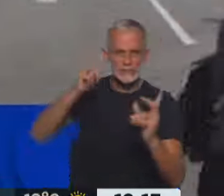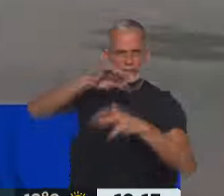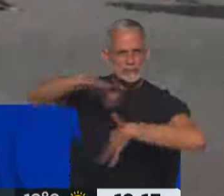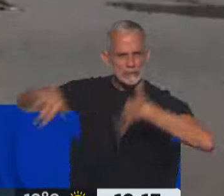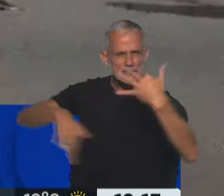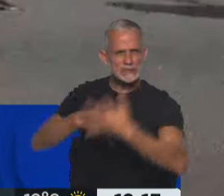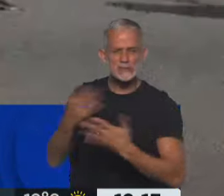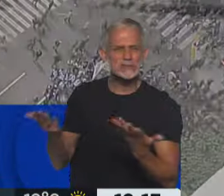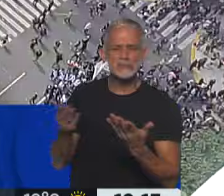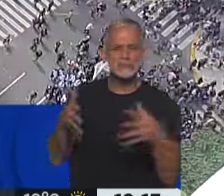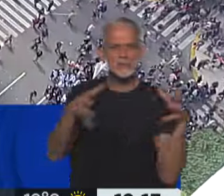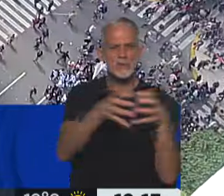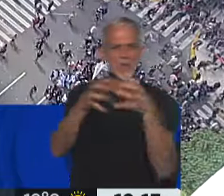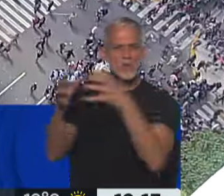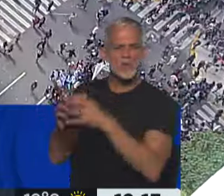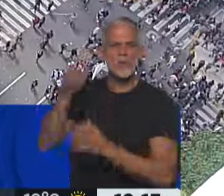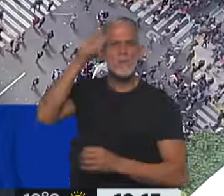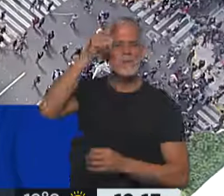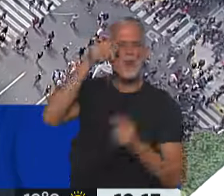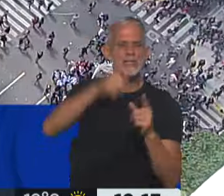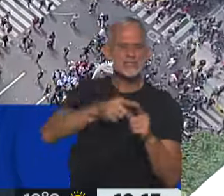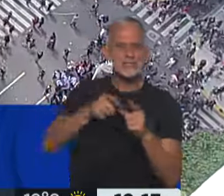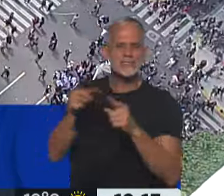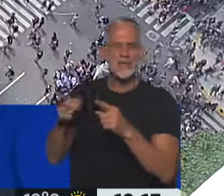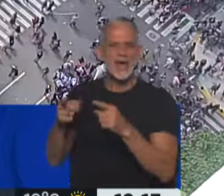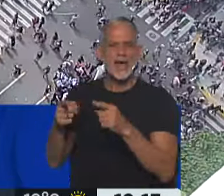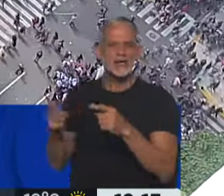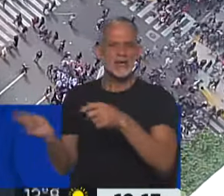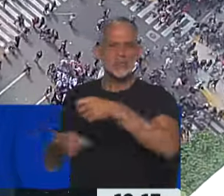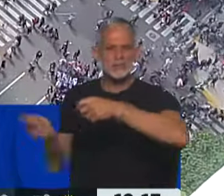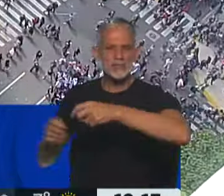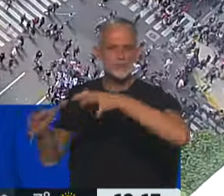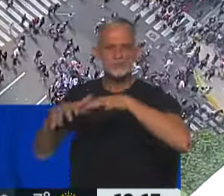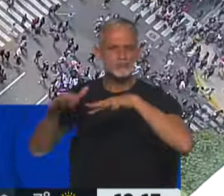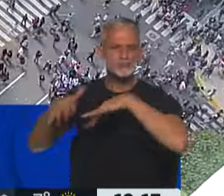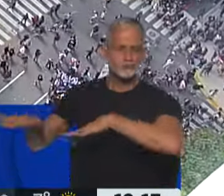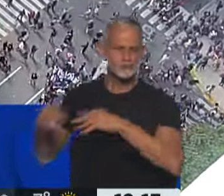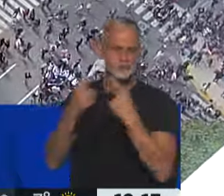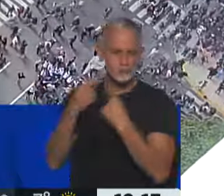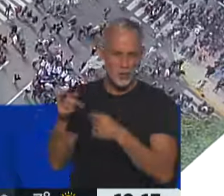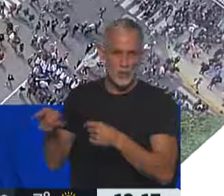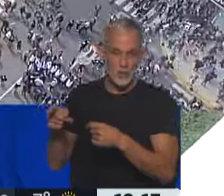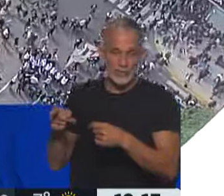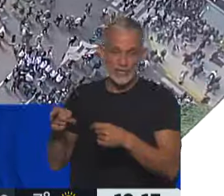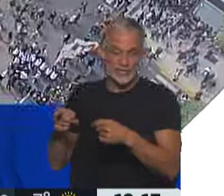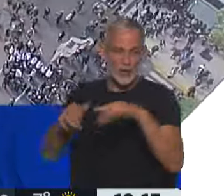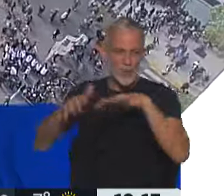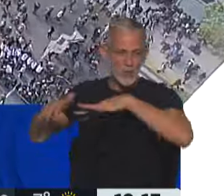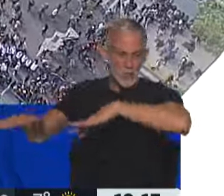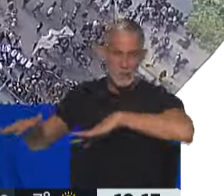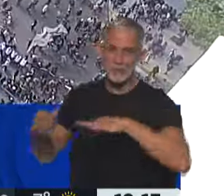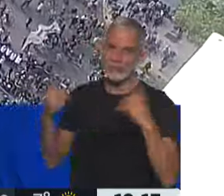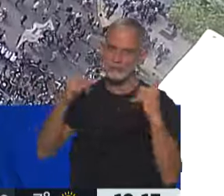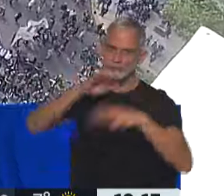Incidentes entre la policía y las organizaciones piqueteras, organizaciones sociales que se estaban